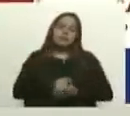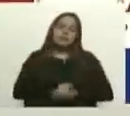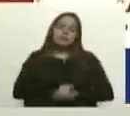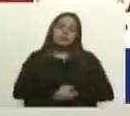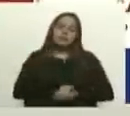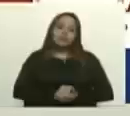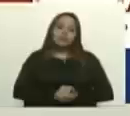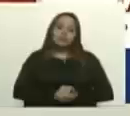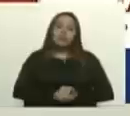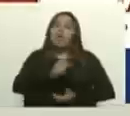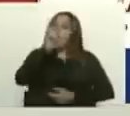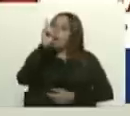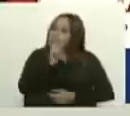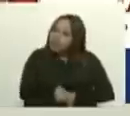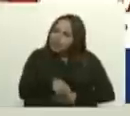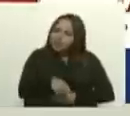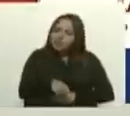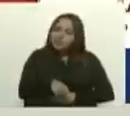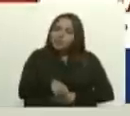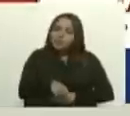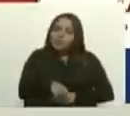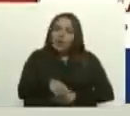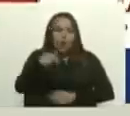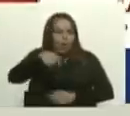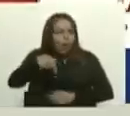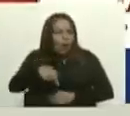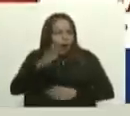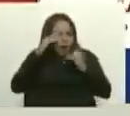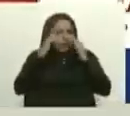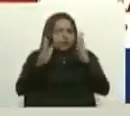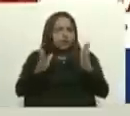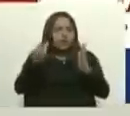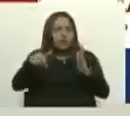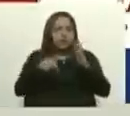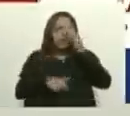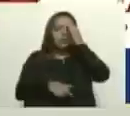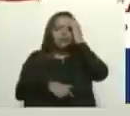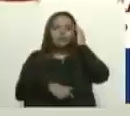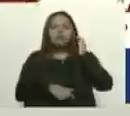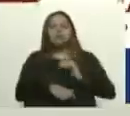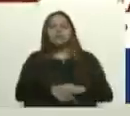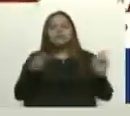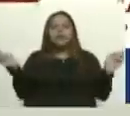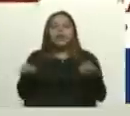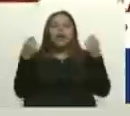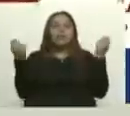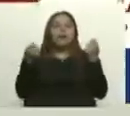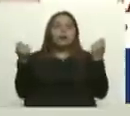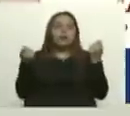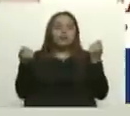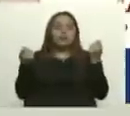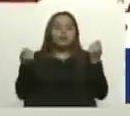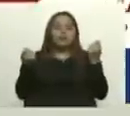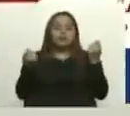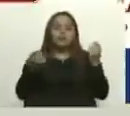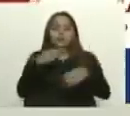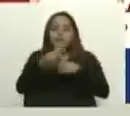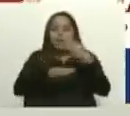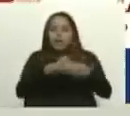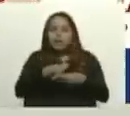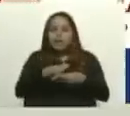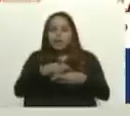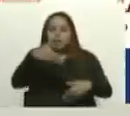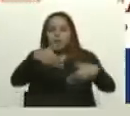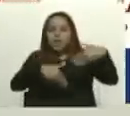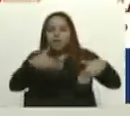Es más, escuchen hoy la campaña esa por la elección primaria